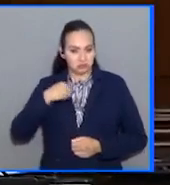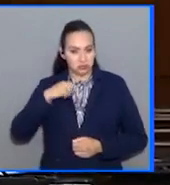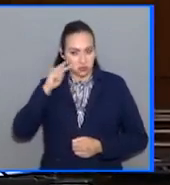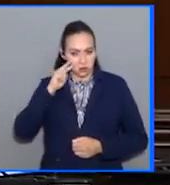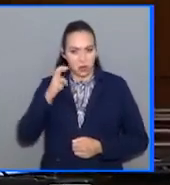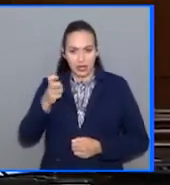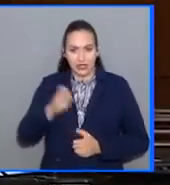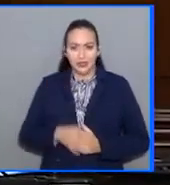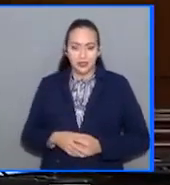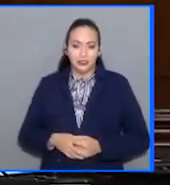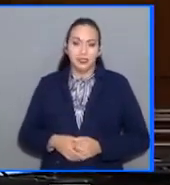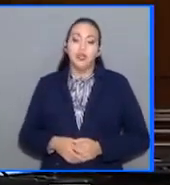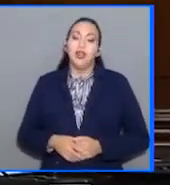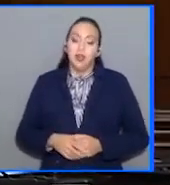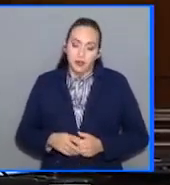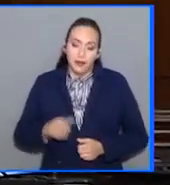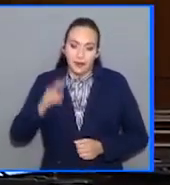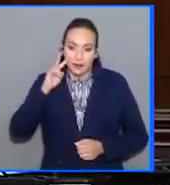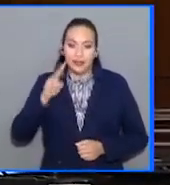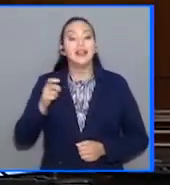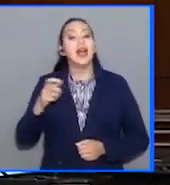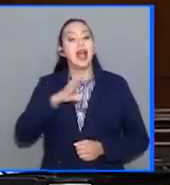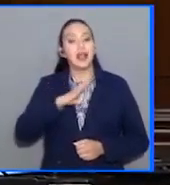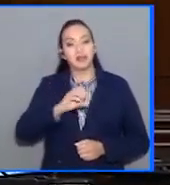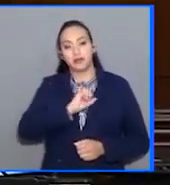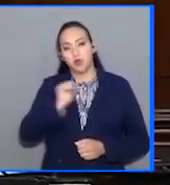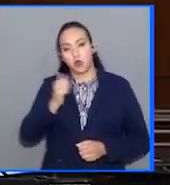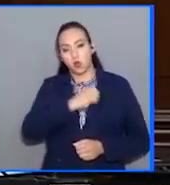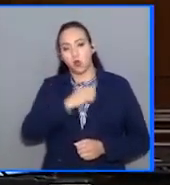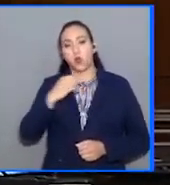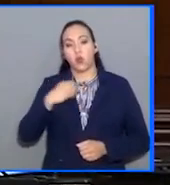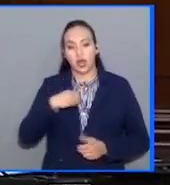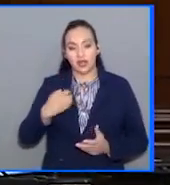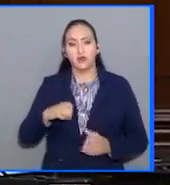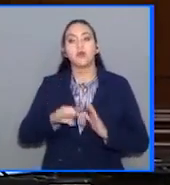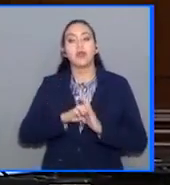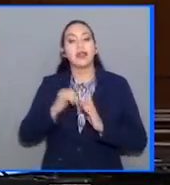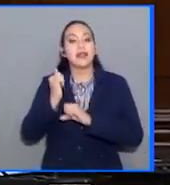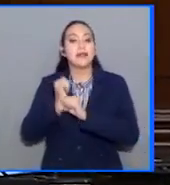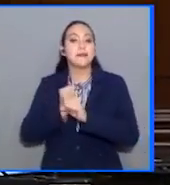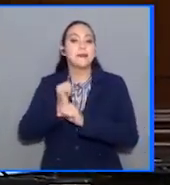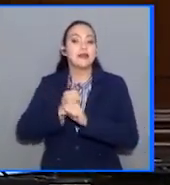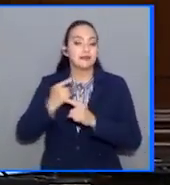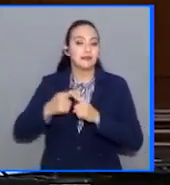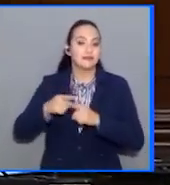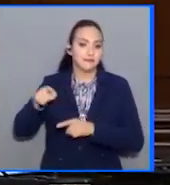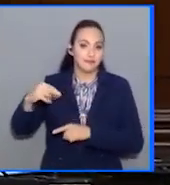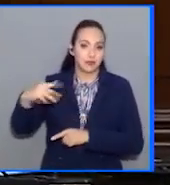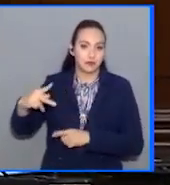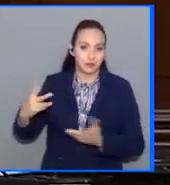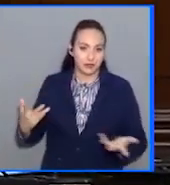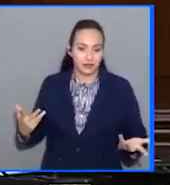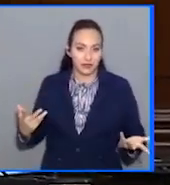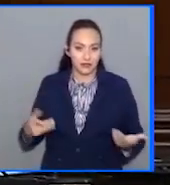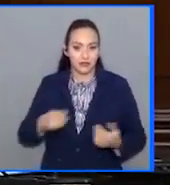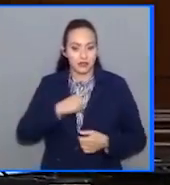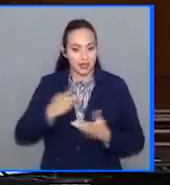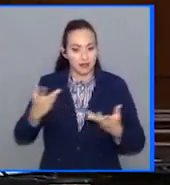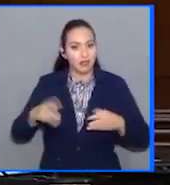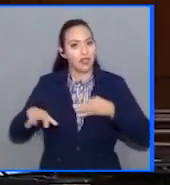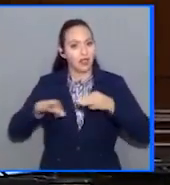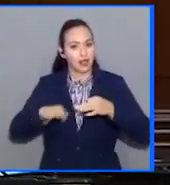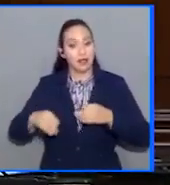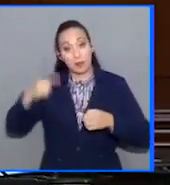otra obligación que ahorita en cuanto a la investigación con relación a